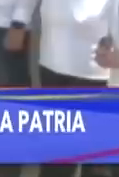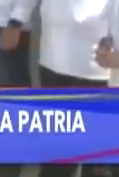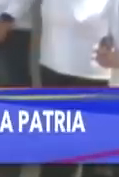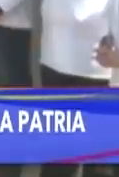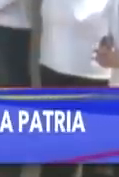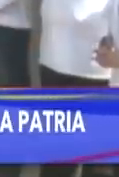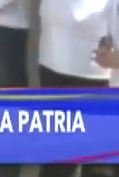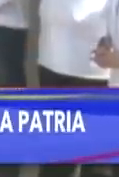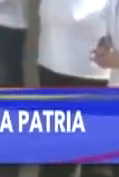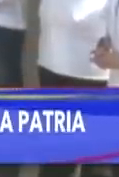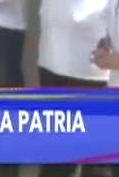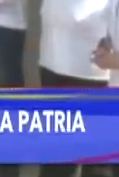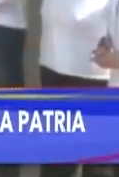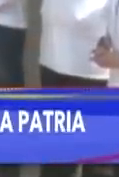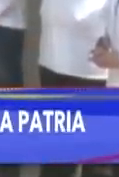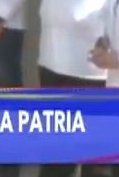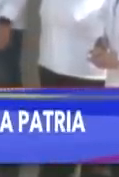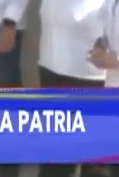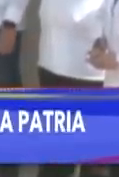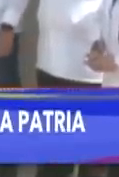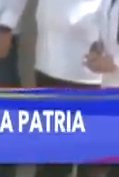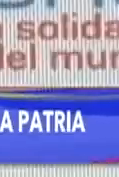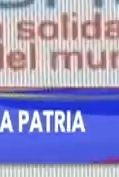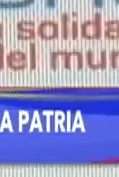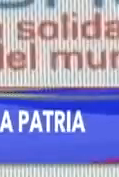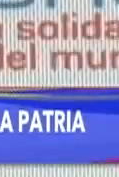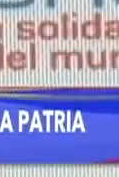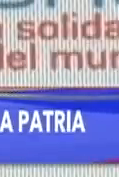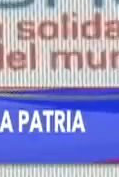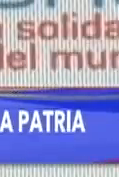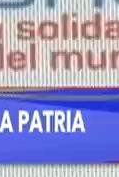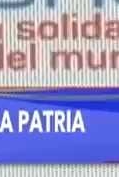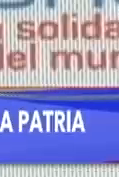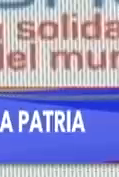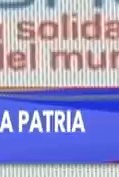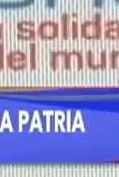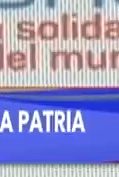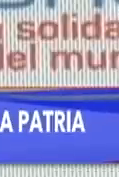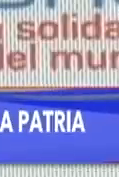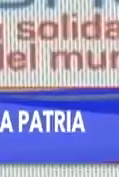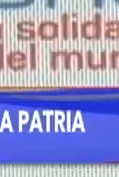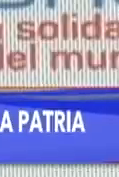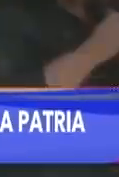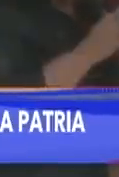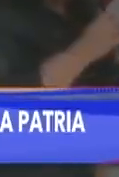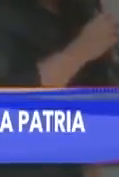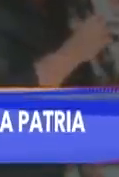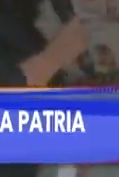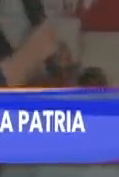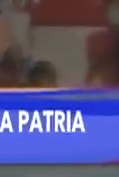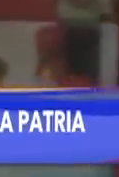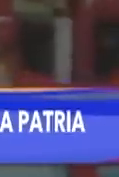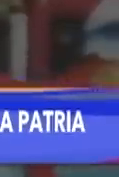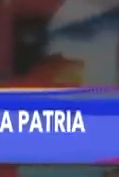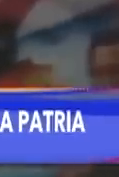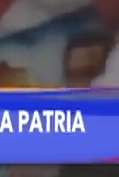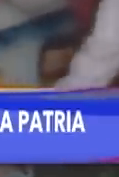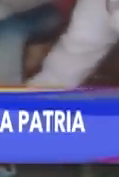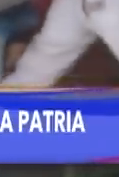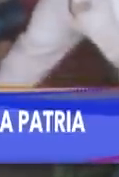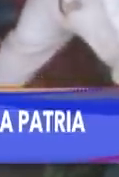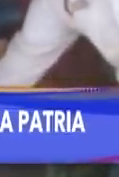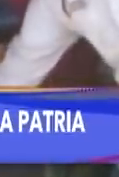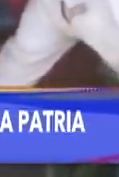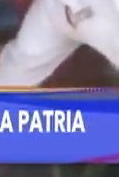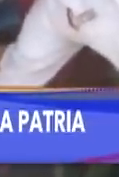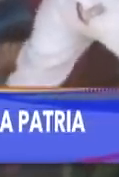nuestro pueblo, para reactivar la gran Misión Milagro en el estado Lara. Vamos, mi comandante, acompáñame todas